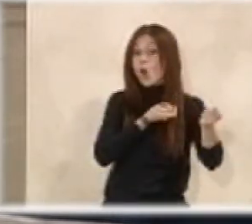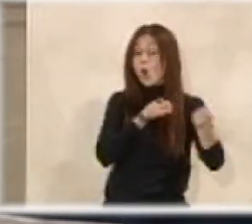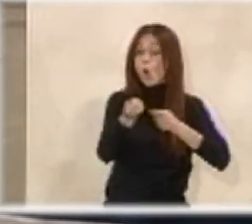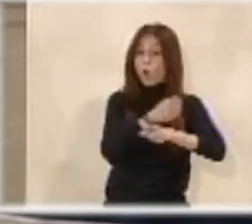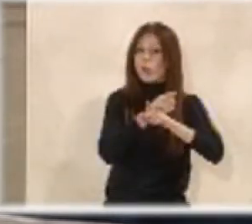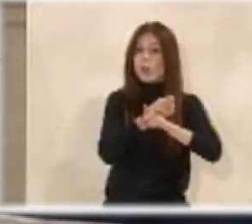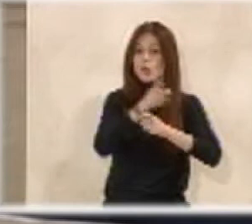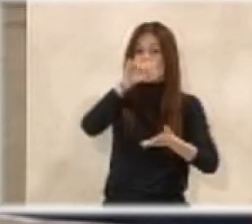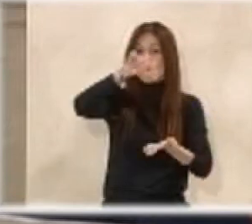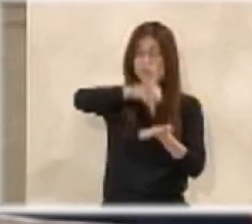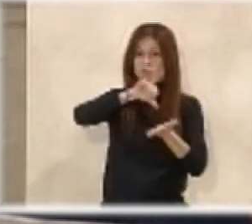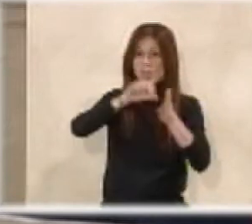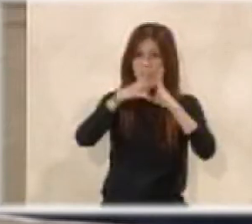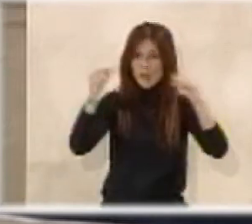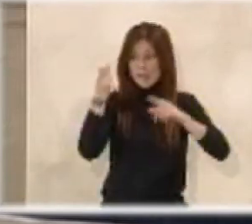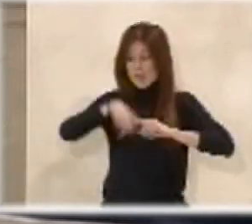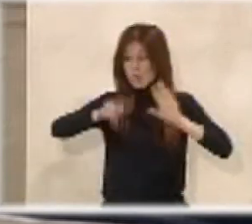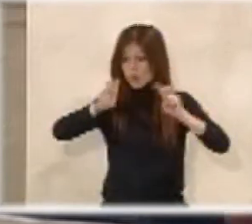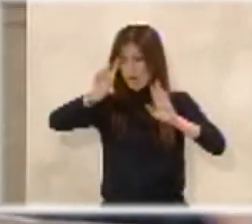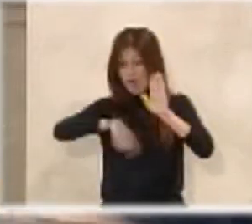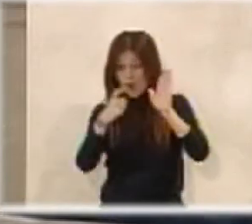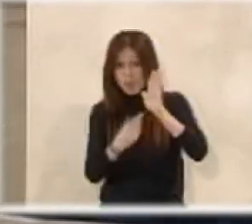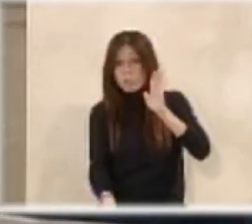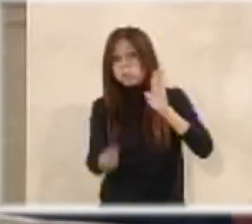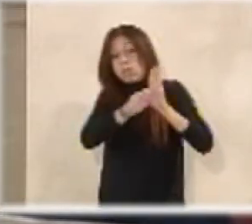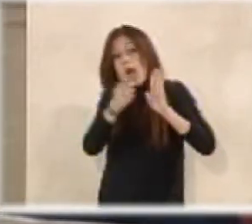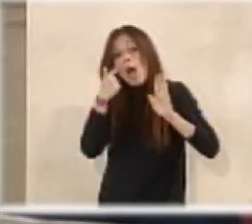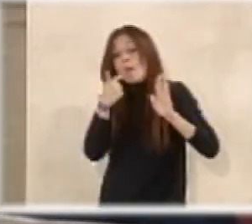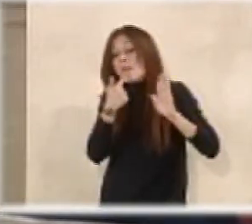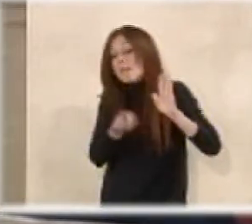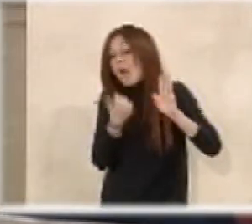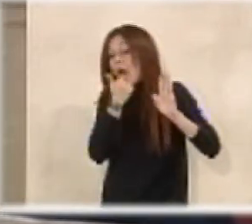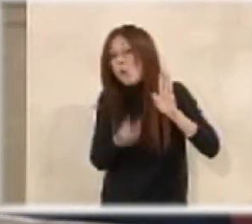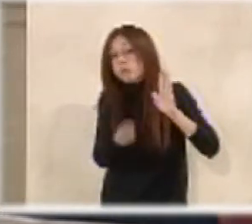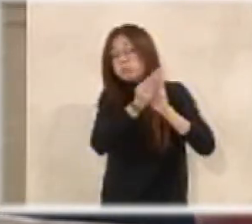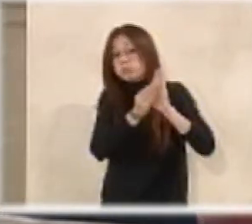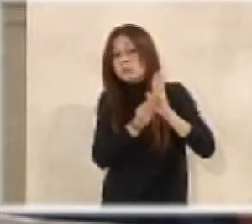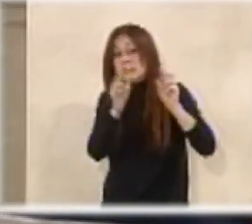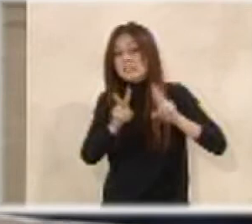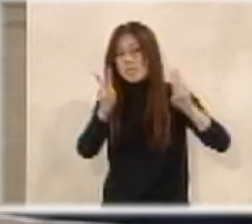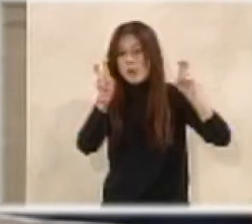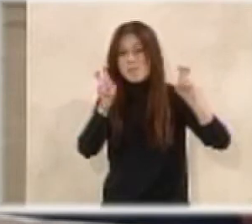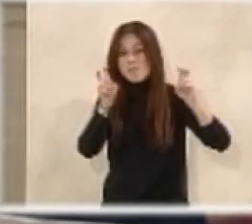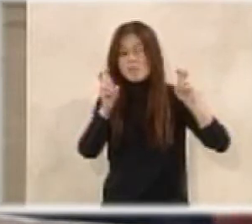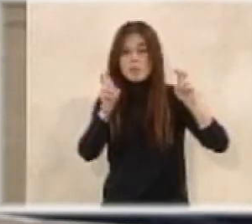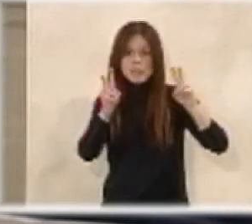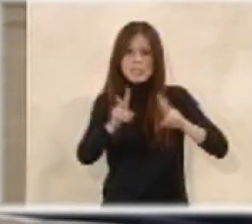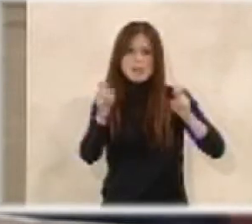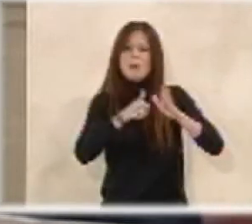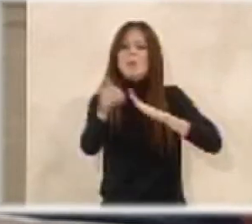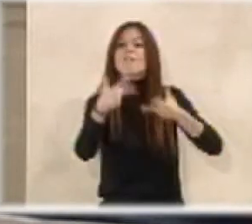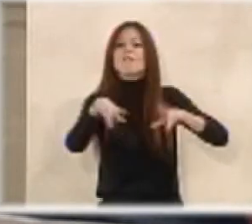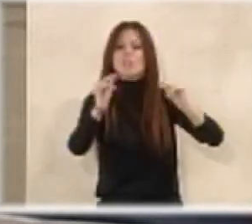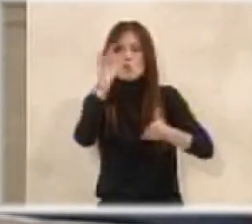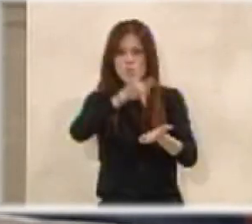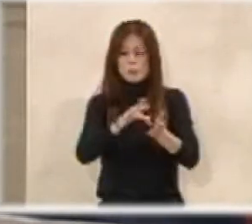y la nueva ley que se va a introducir, si introduce en ese aspecto alguna consideración en cuanto a la finalización